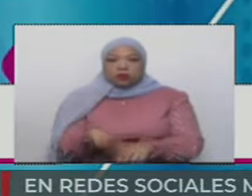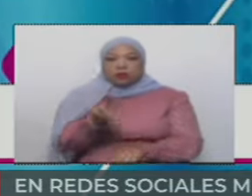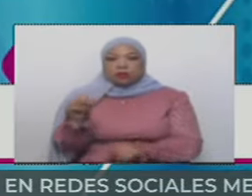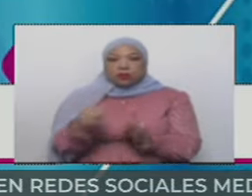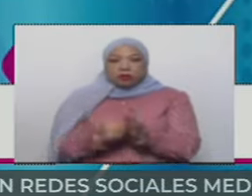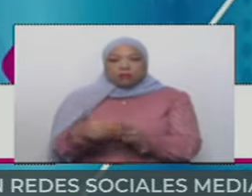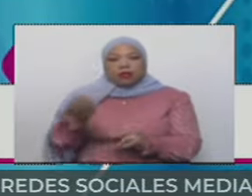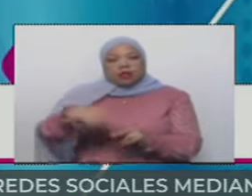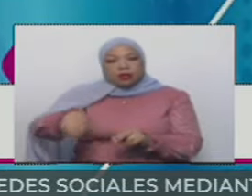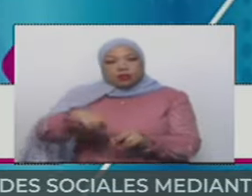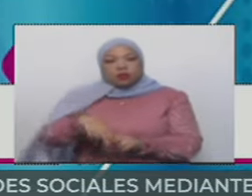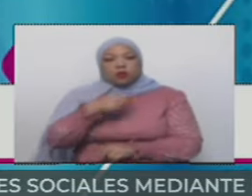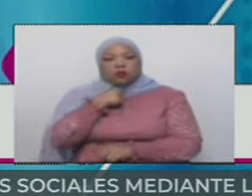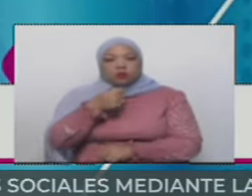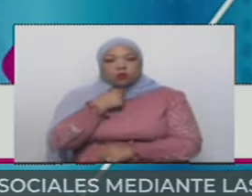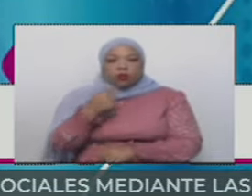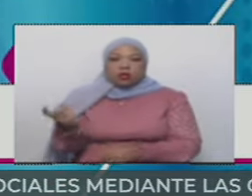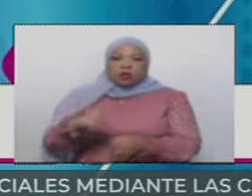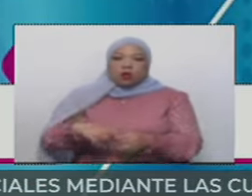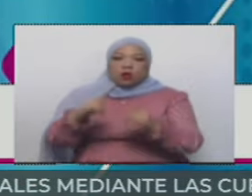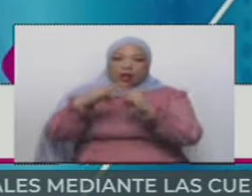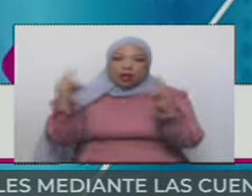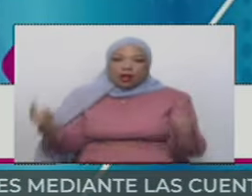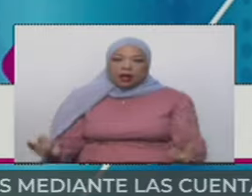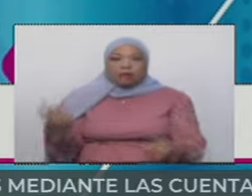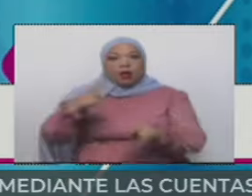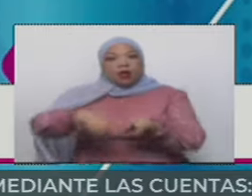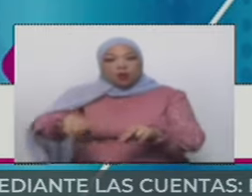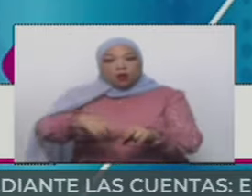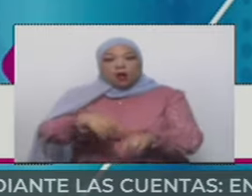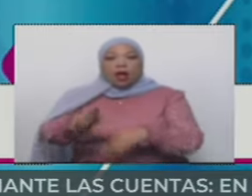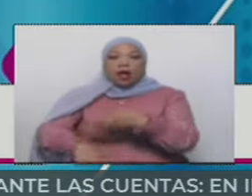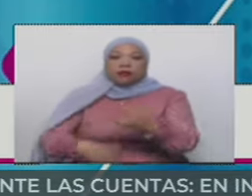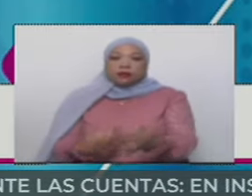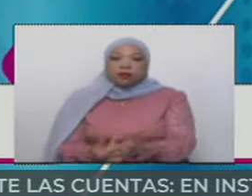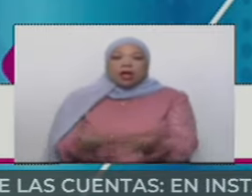niños disfrutaron de la carpa infantil, donde había